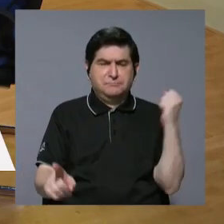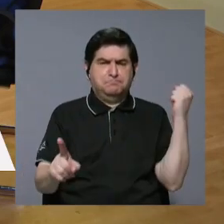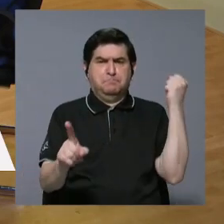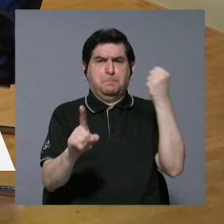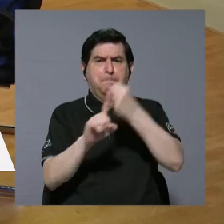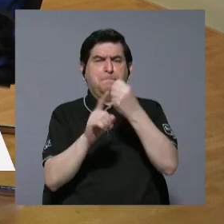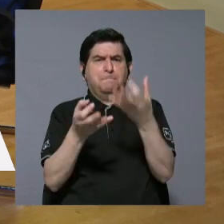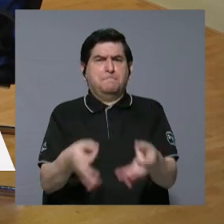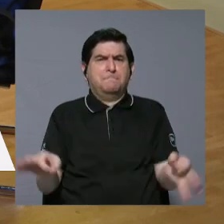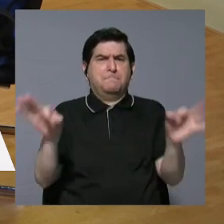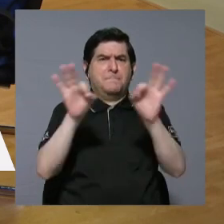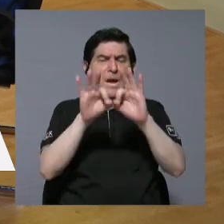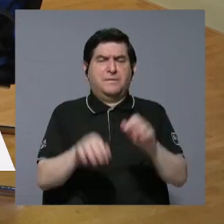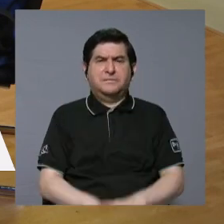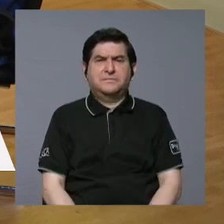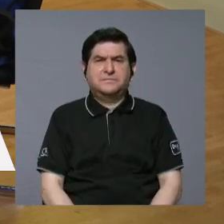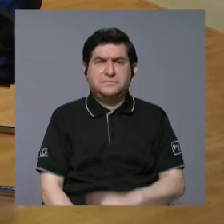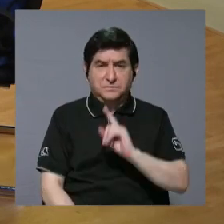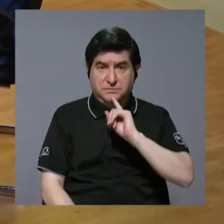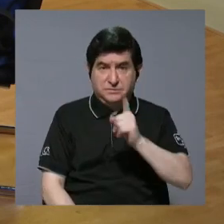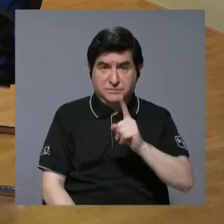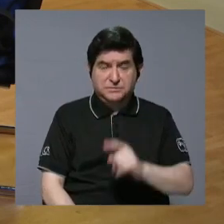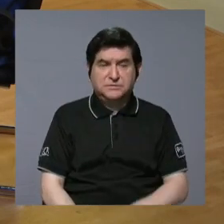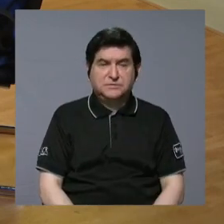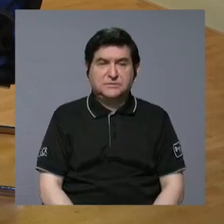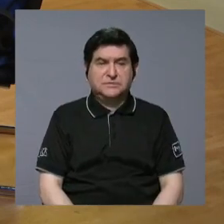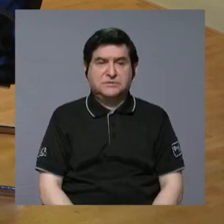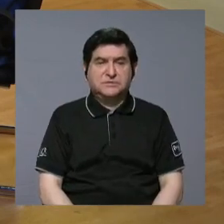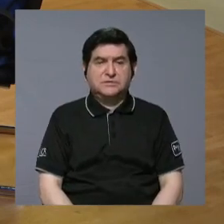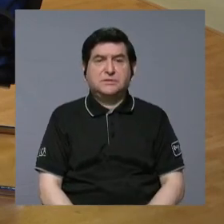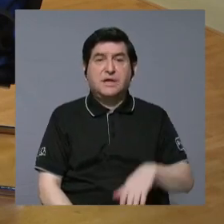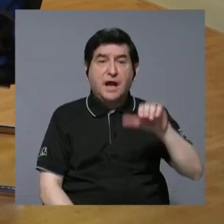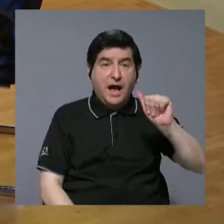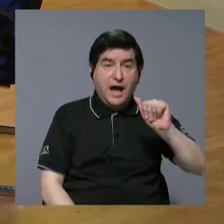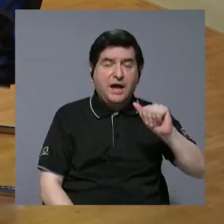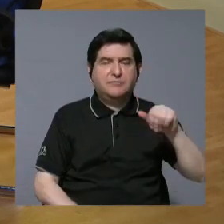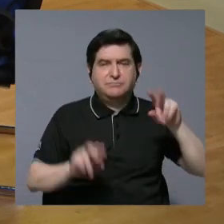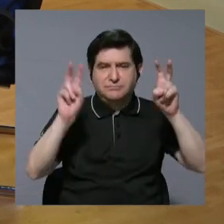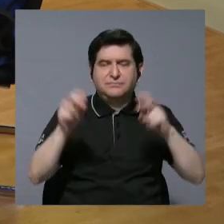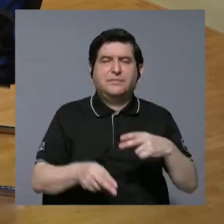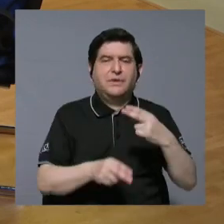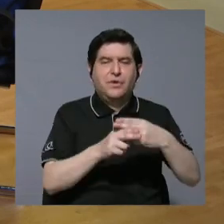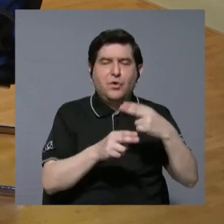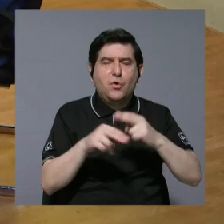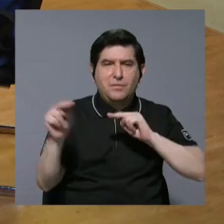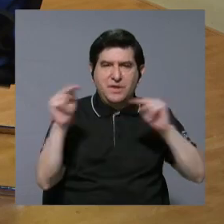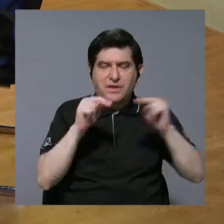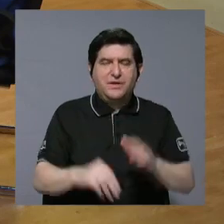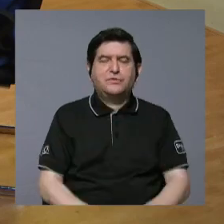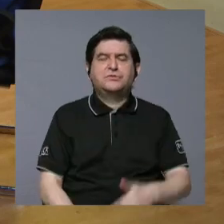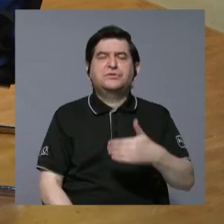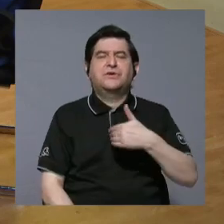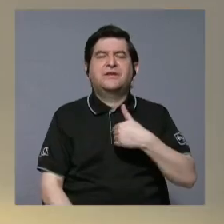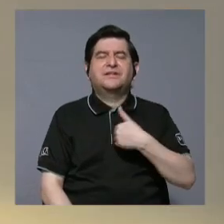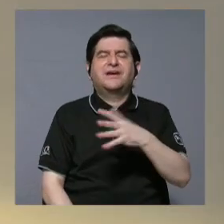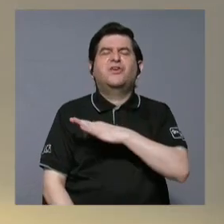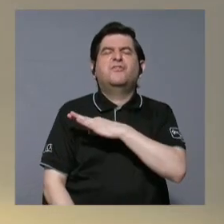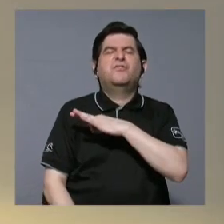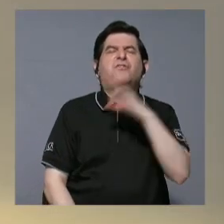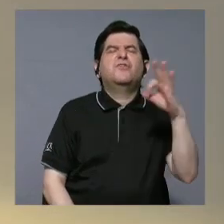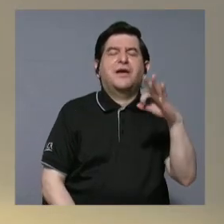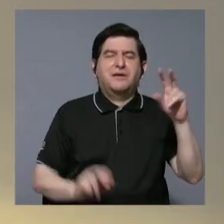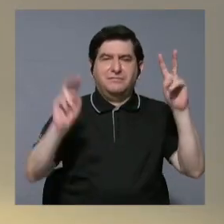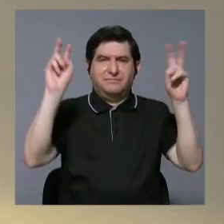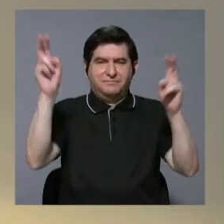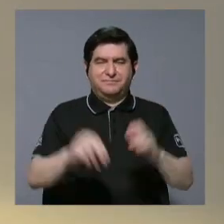impactante, que dice y dice el nombre del negocio, le tengo fe. Y entonces los